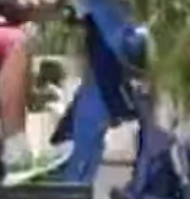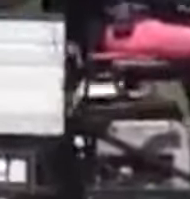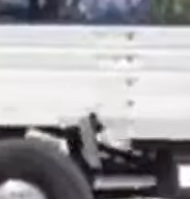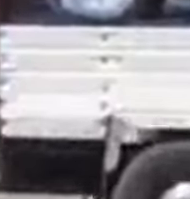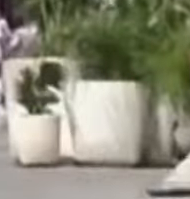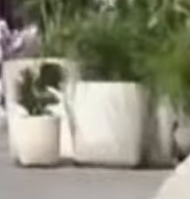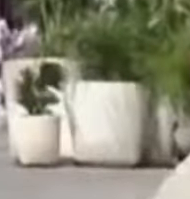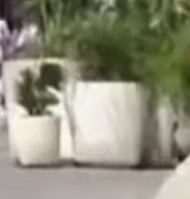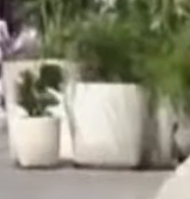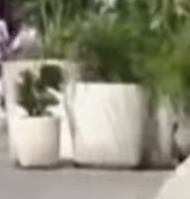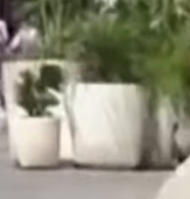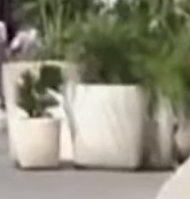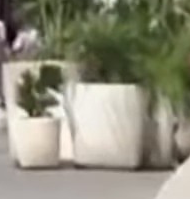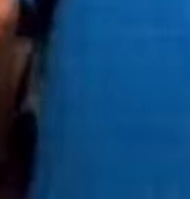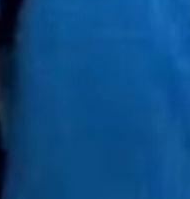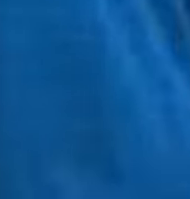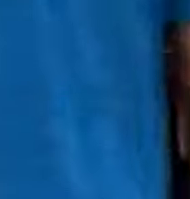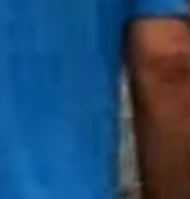me